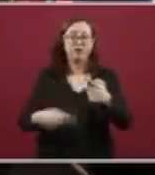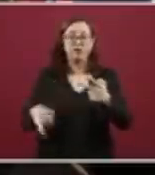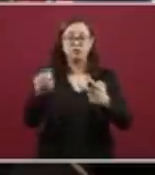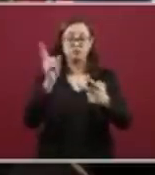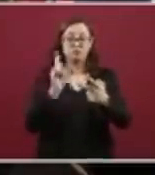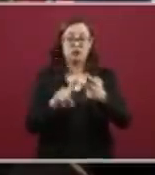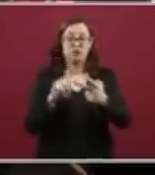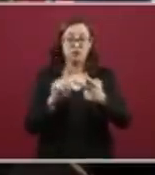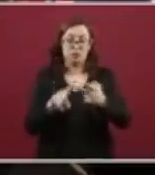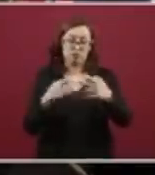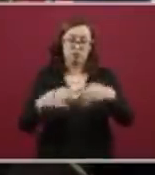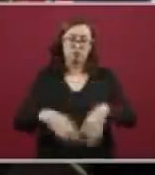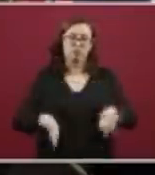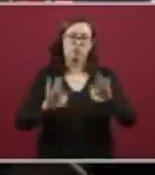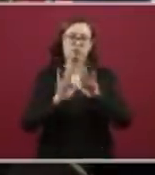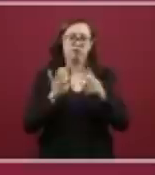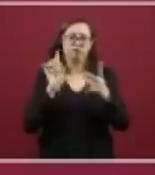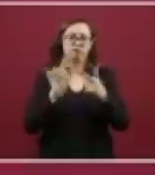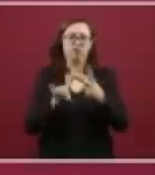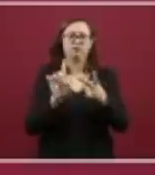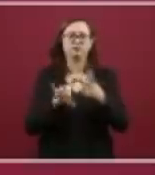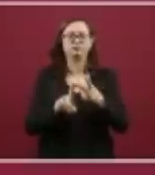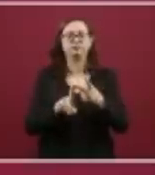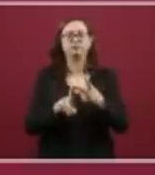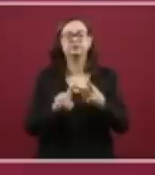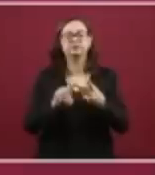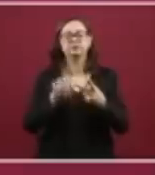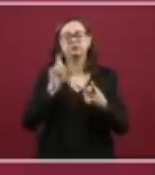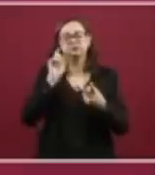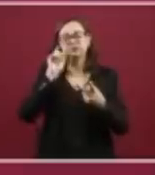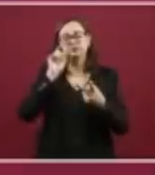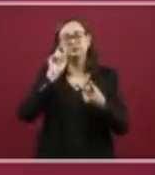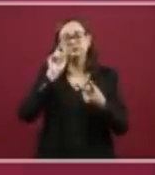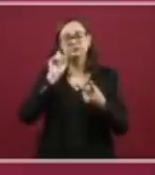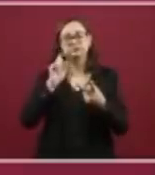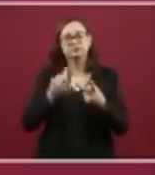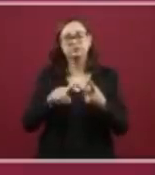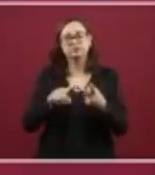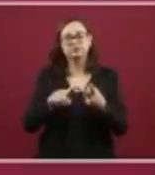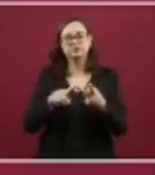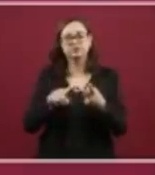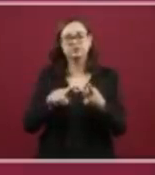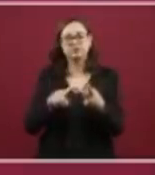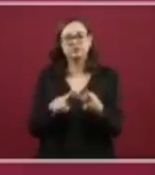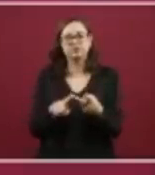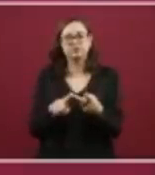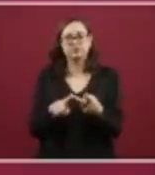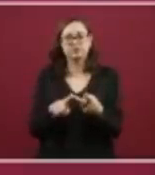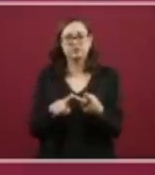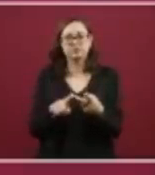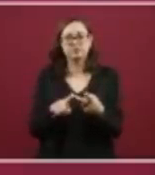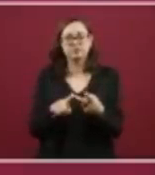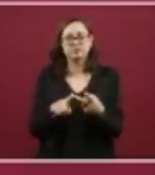subrayar es que se logra esta reforma